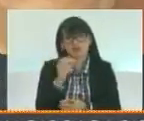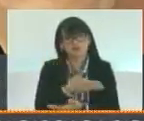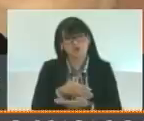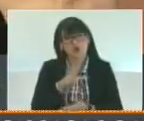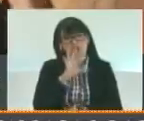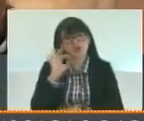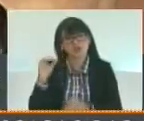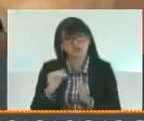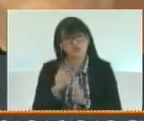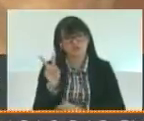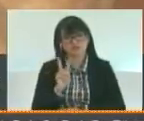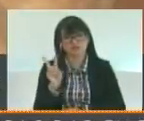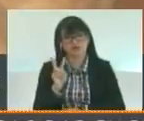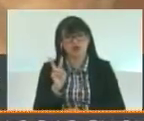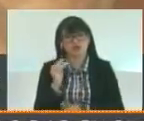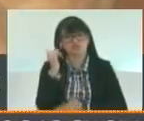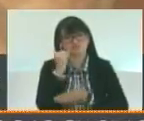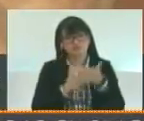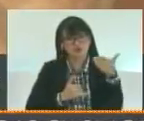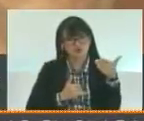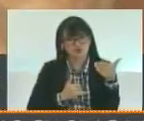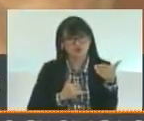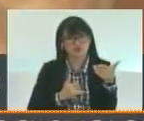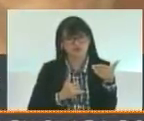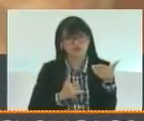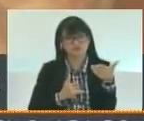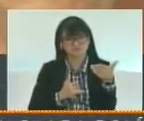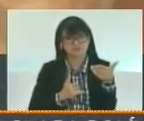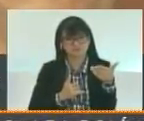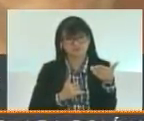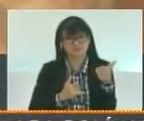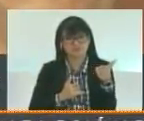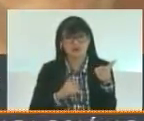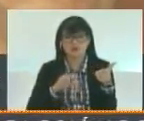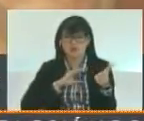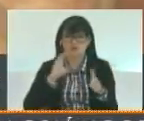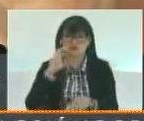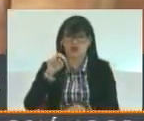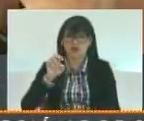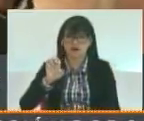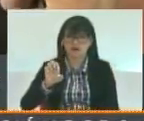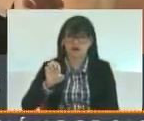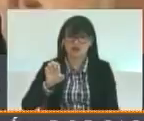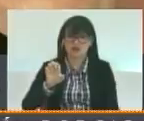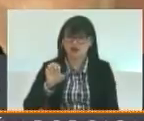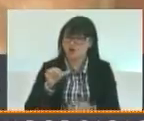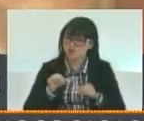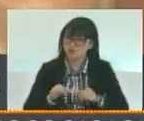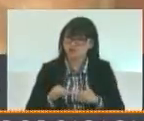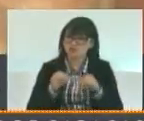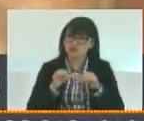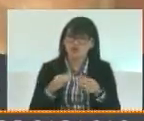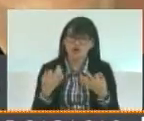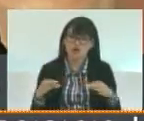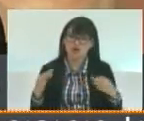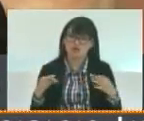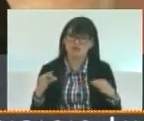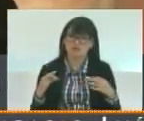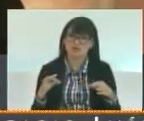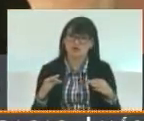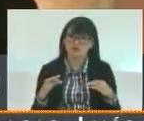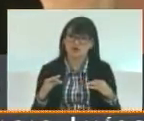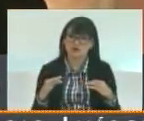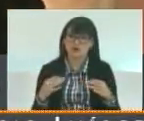20.500.000 venezolanos que están registrados en el registro electoral continúa con normalidad, incluyendo